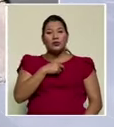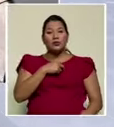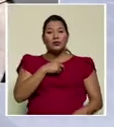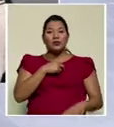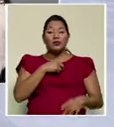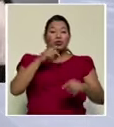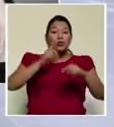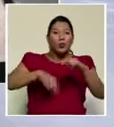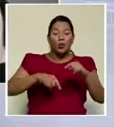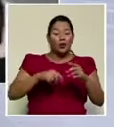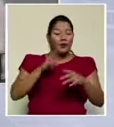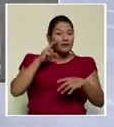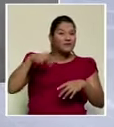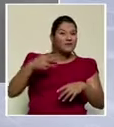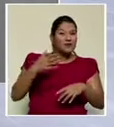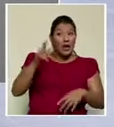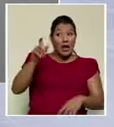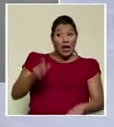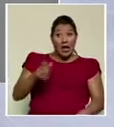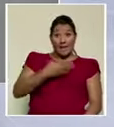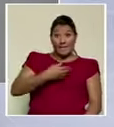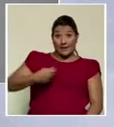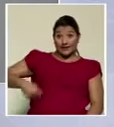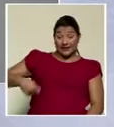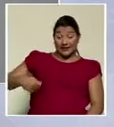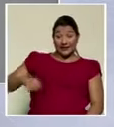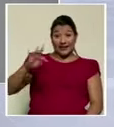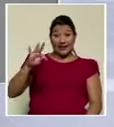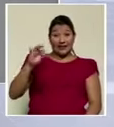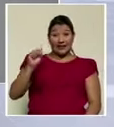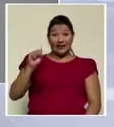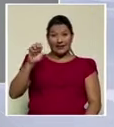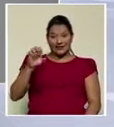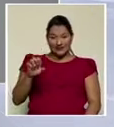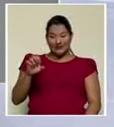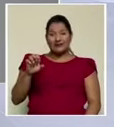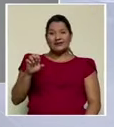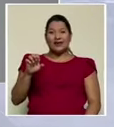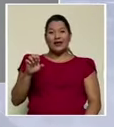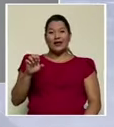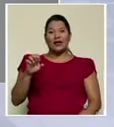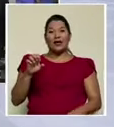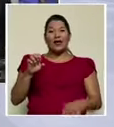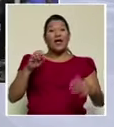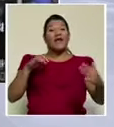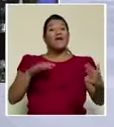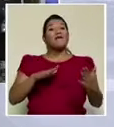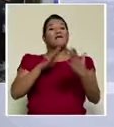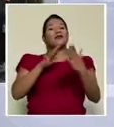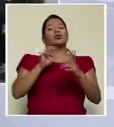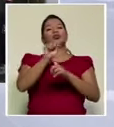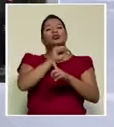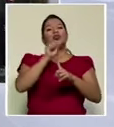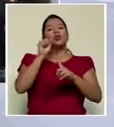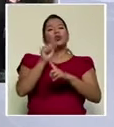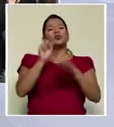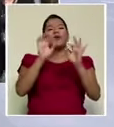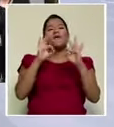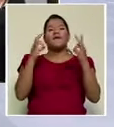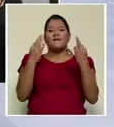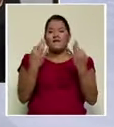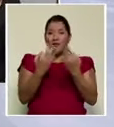soslayar que el magistrado presidente Luis Antonio Sobrado ha pasado por el tamiz de una situación familiar muy